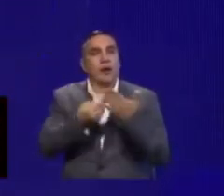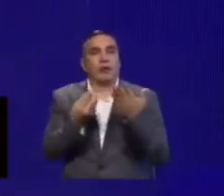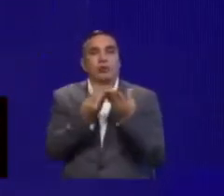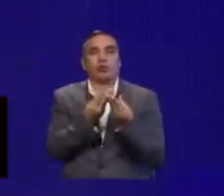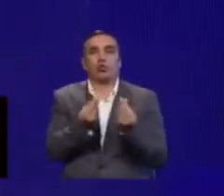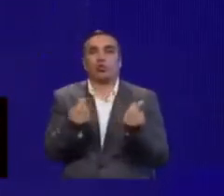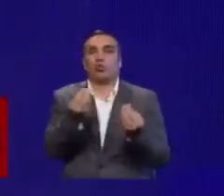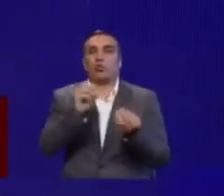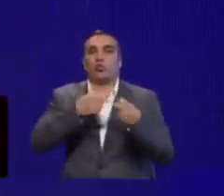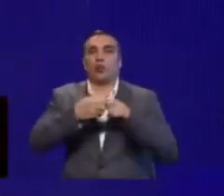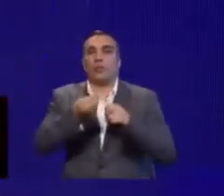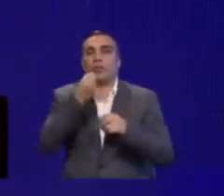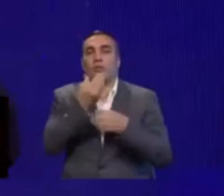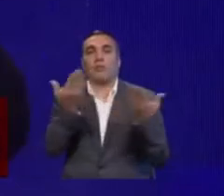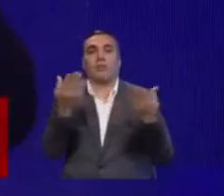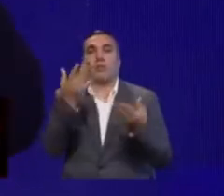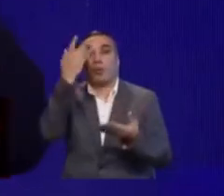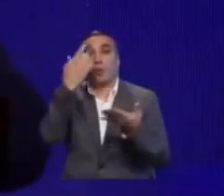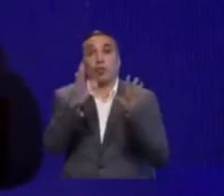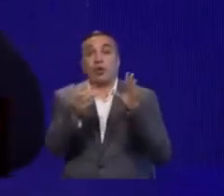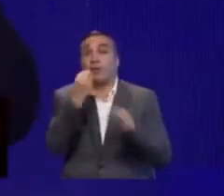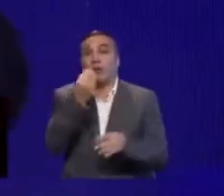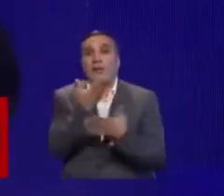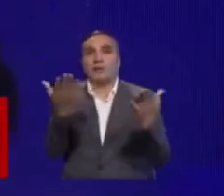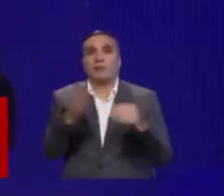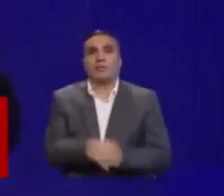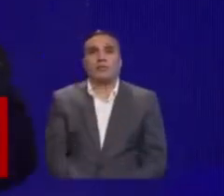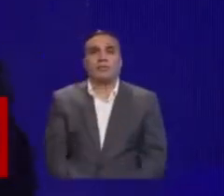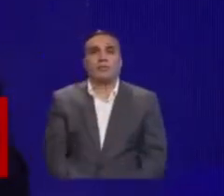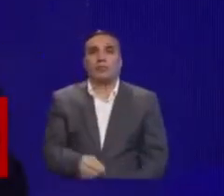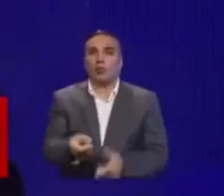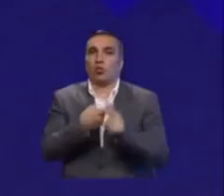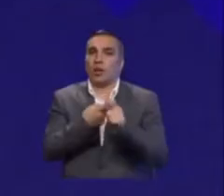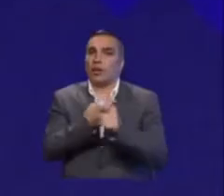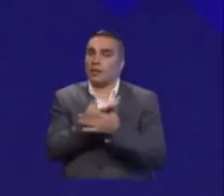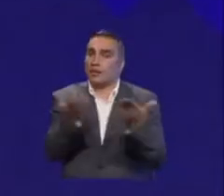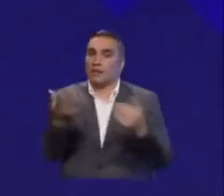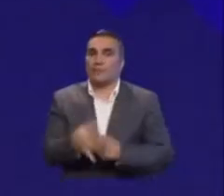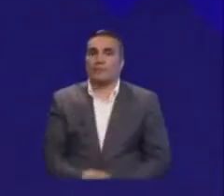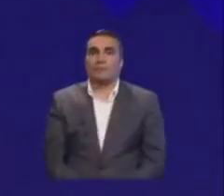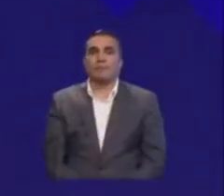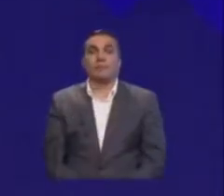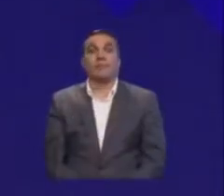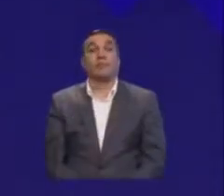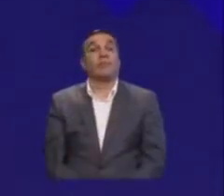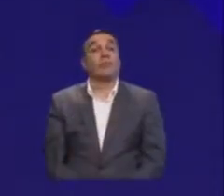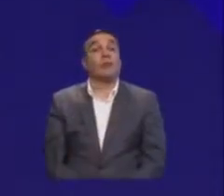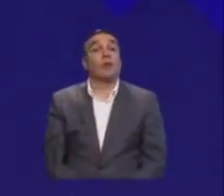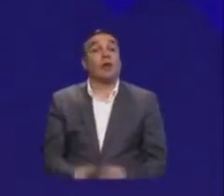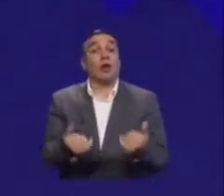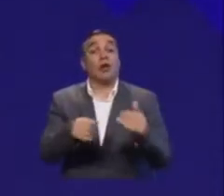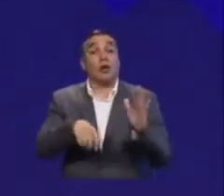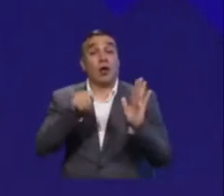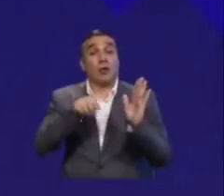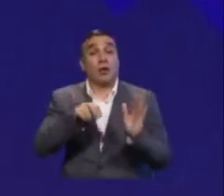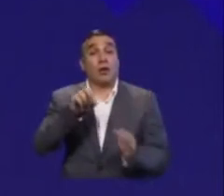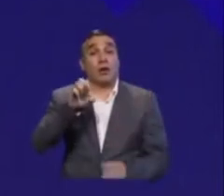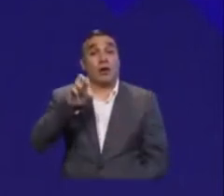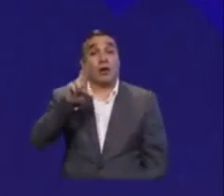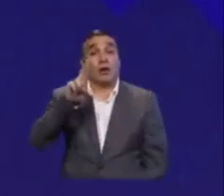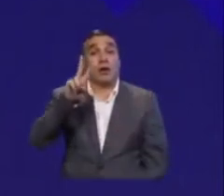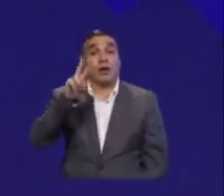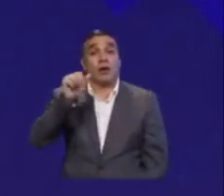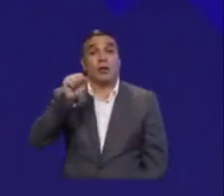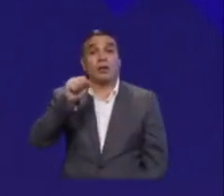en el país. Hambre cero. Ese programa es urgente. Abogado Herbas, vamos a cerrar con usted. Tasas de